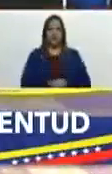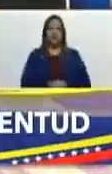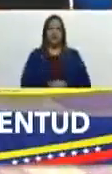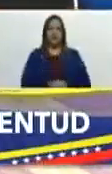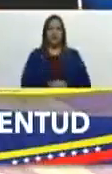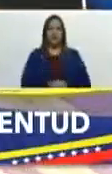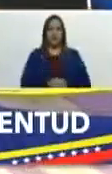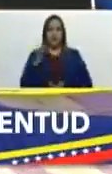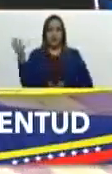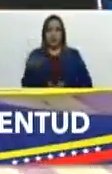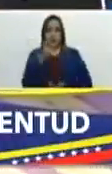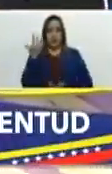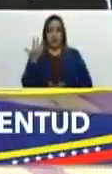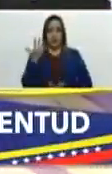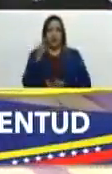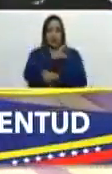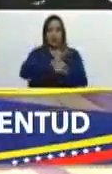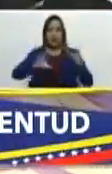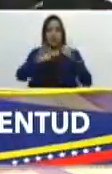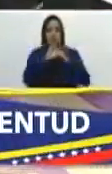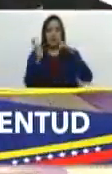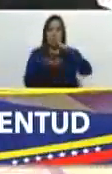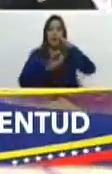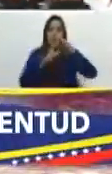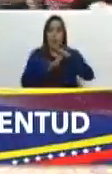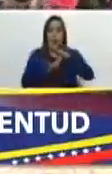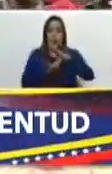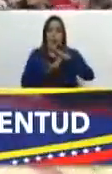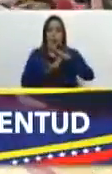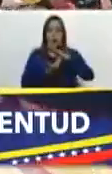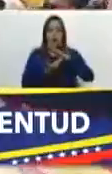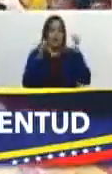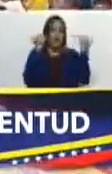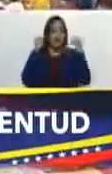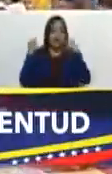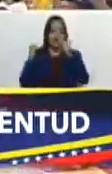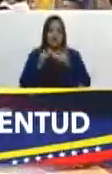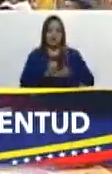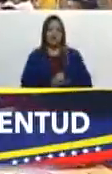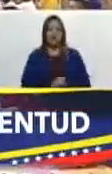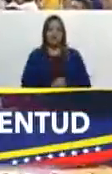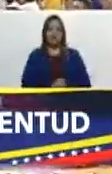En quinto lugar, la cultura, la recreación y la rumba.